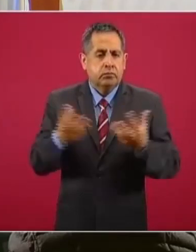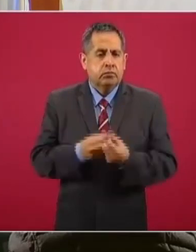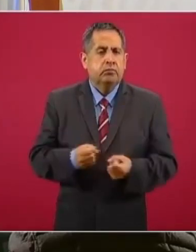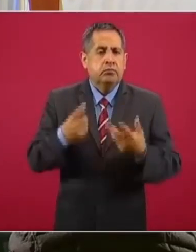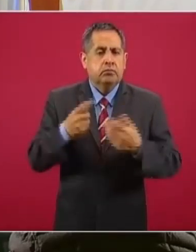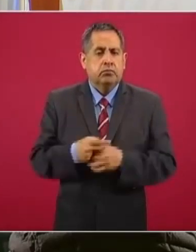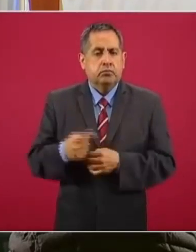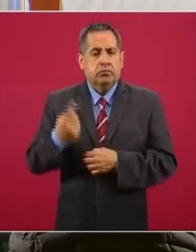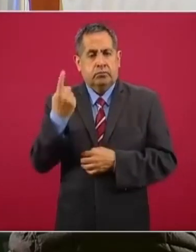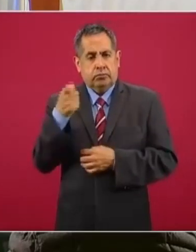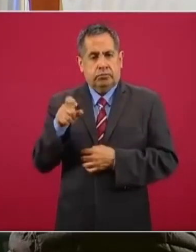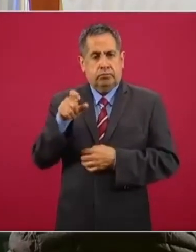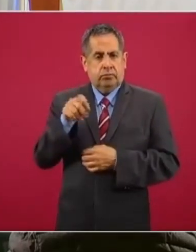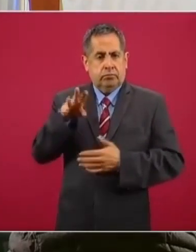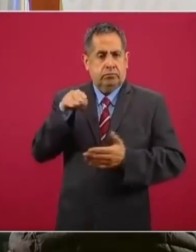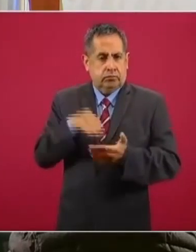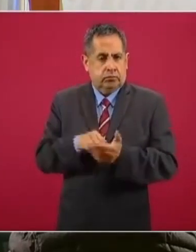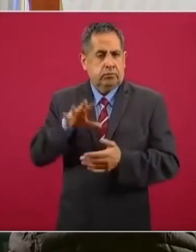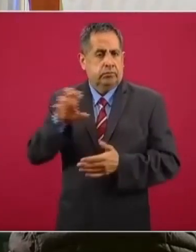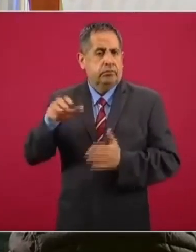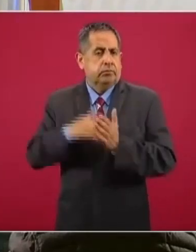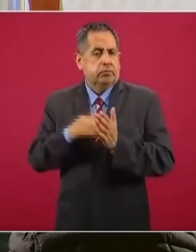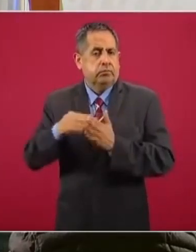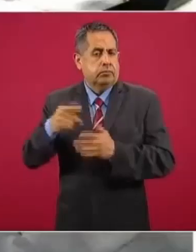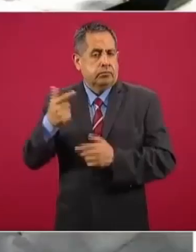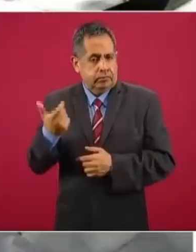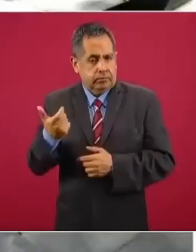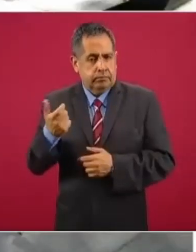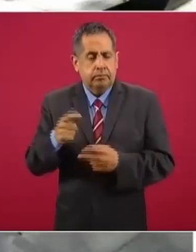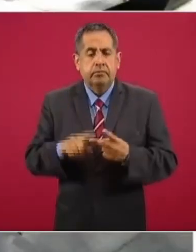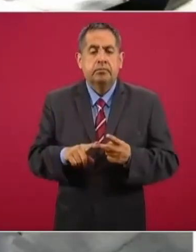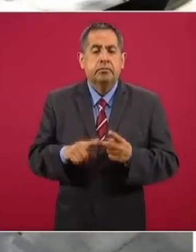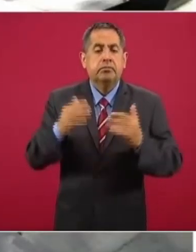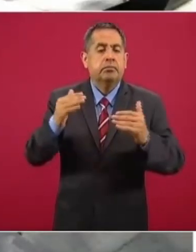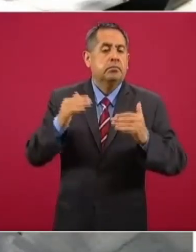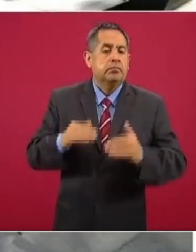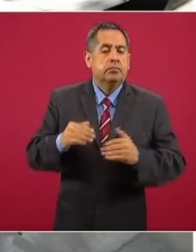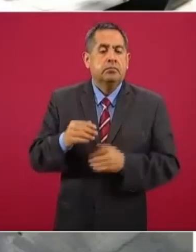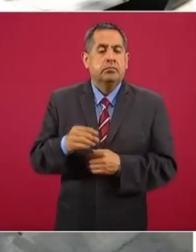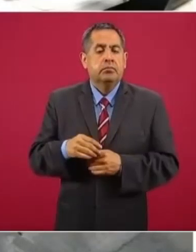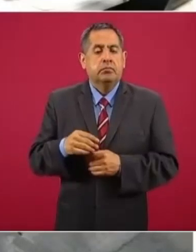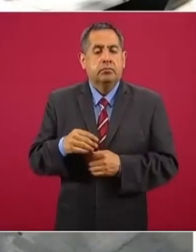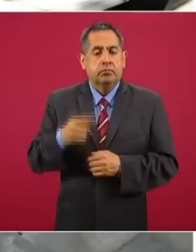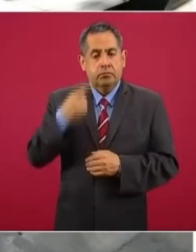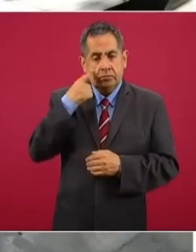son 129.500 millones de pesos y